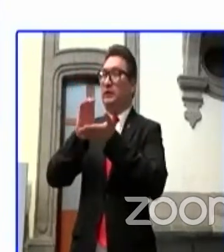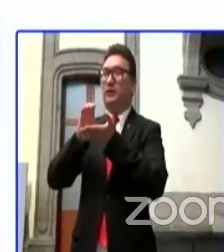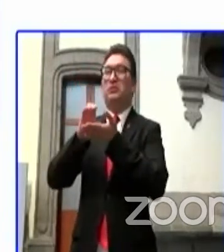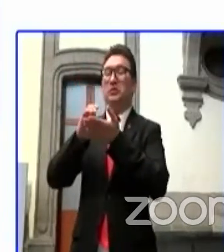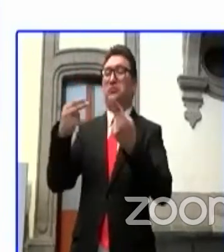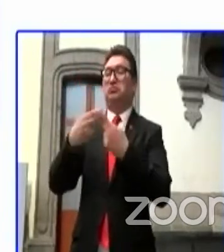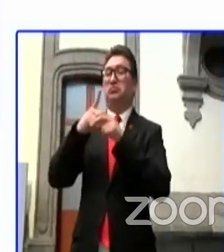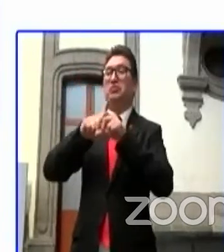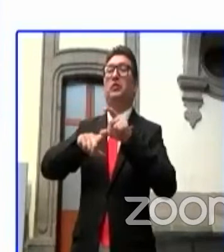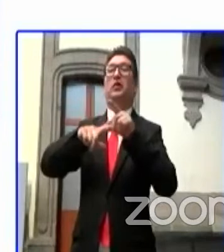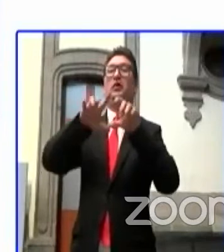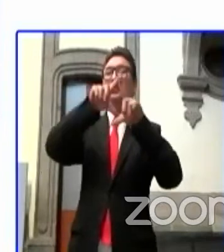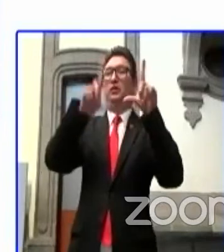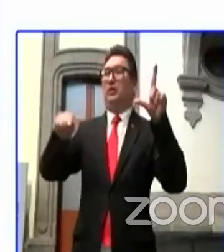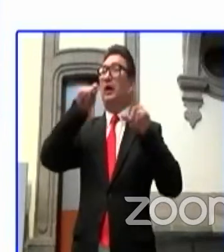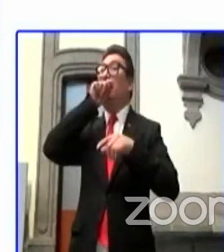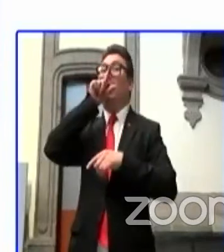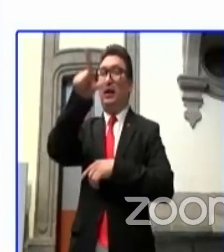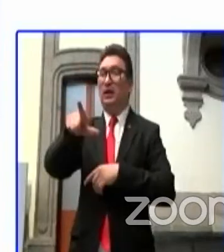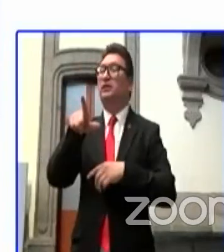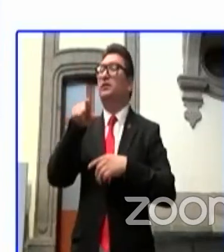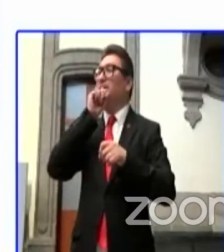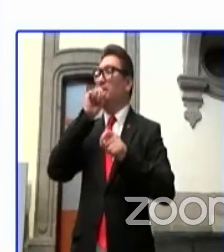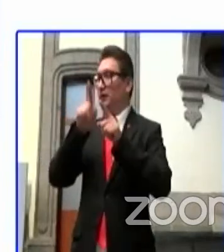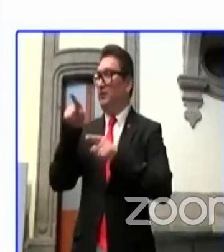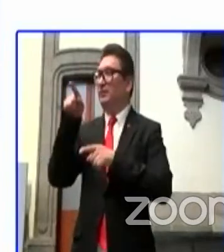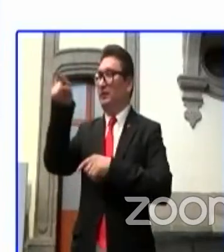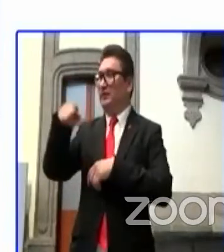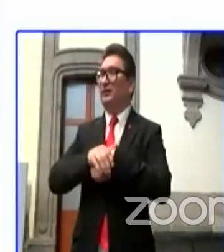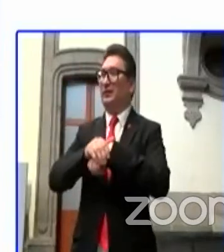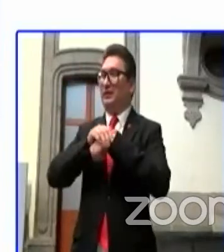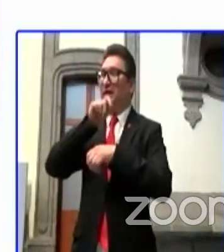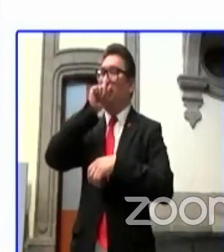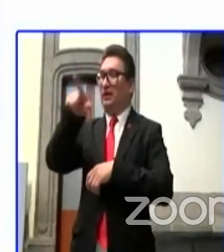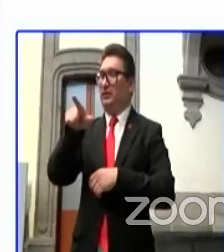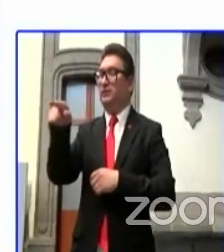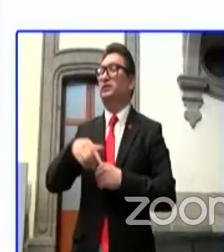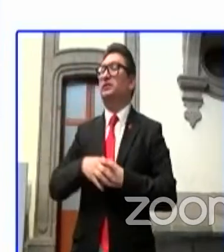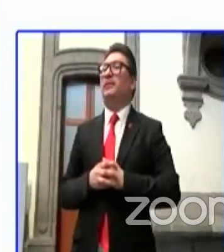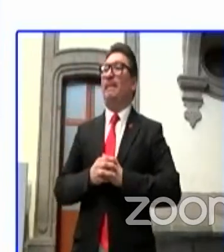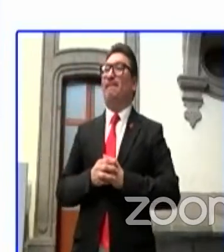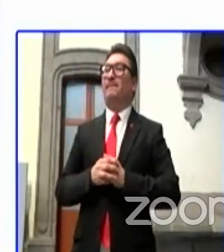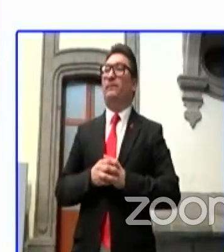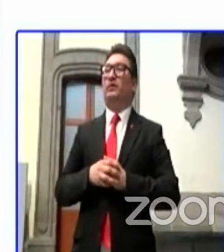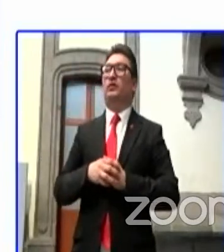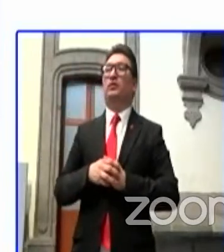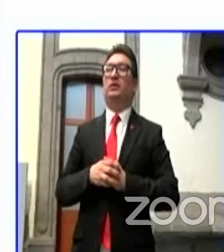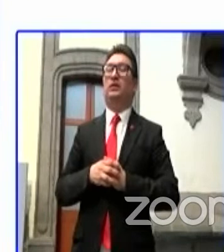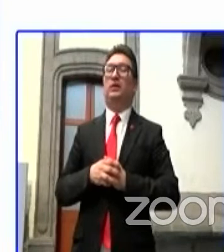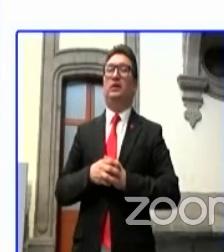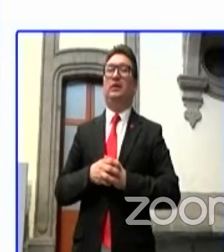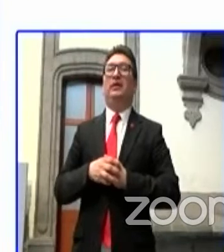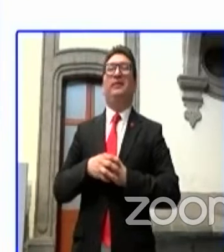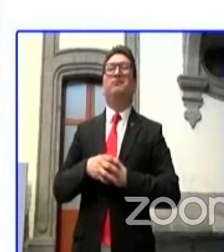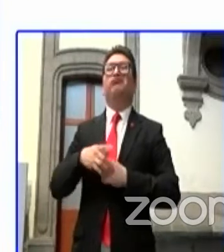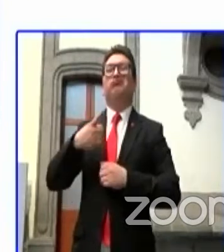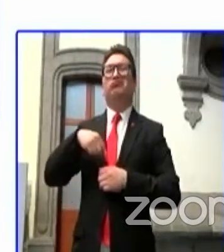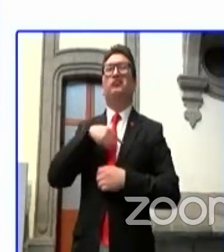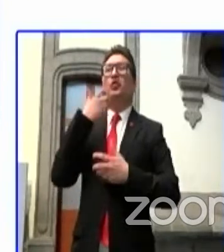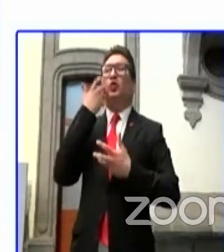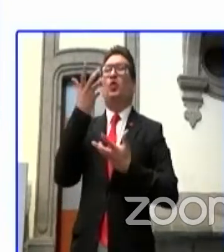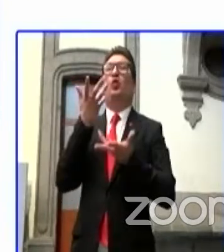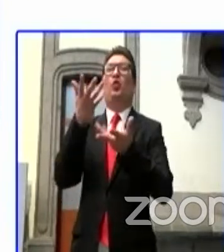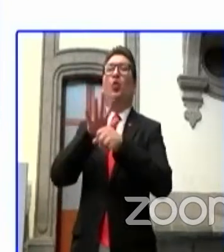país, de Jalisco, nuestro querido amigo de Jalisco también, que sobre todo lo que queremos es tener este